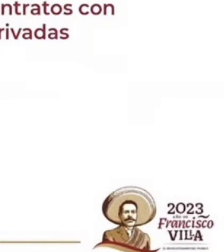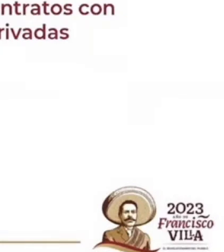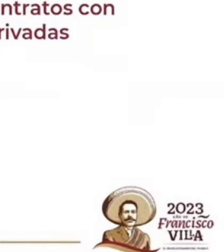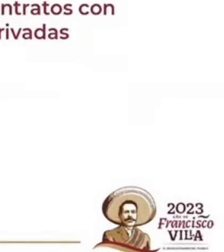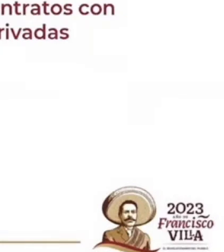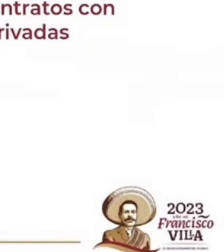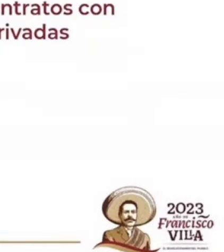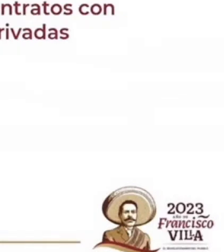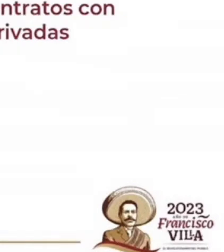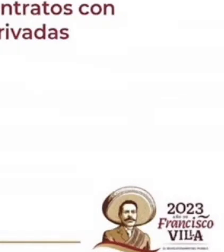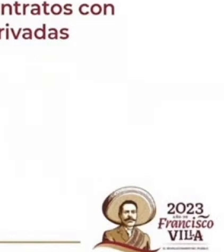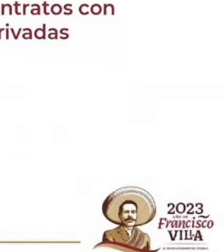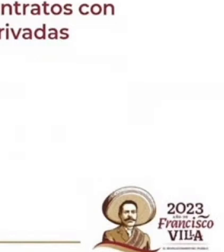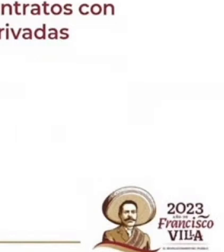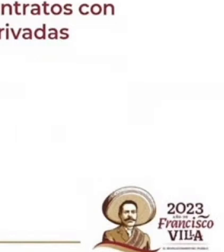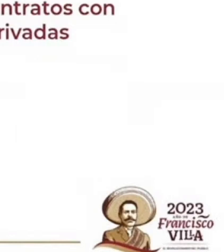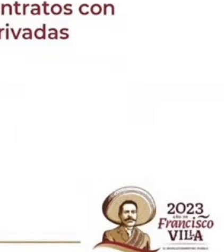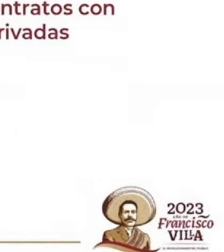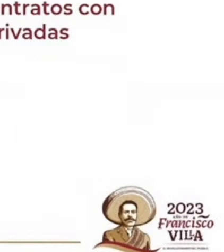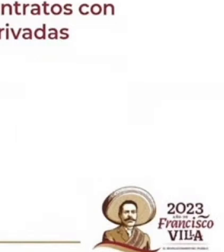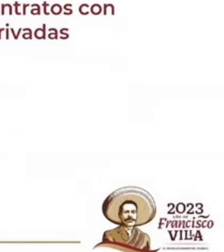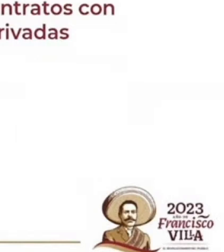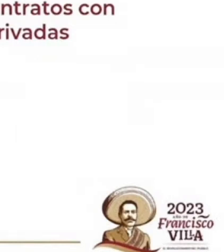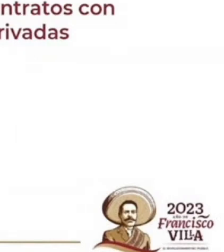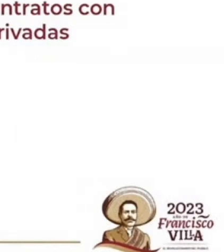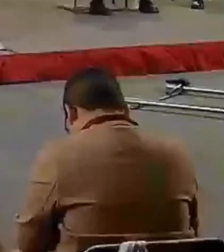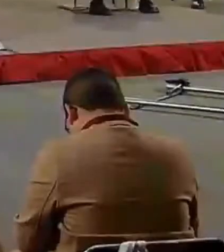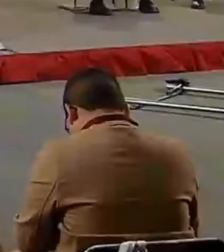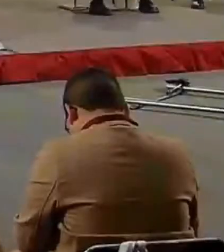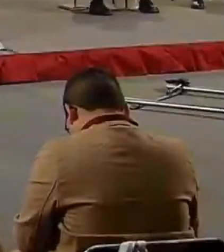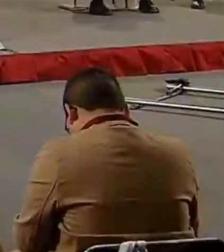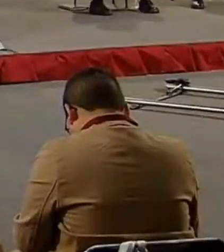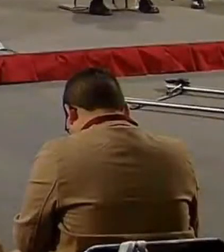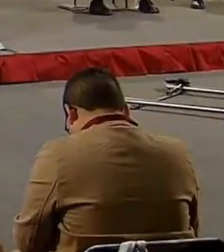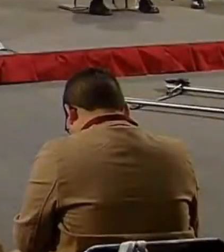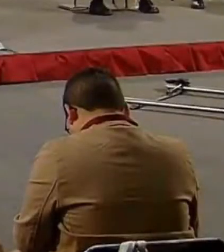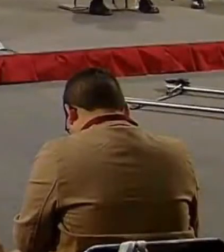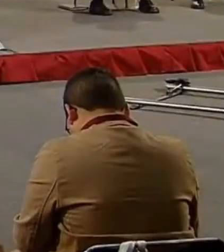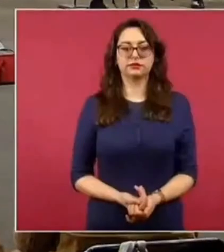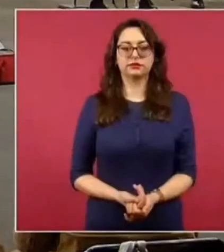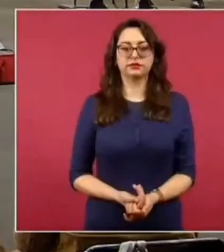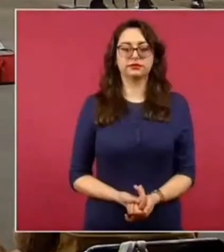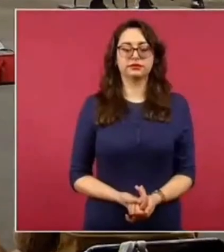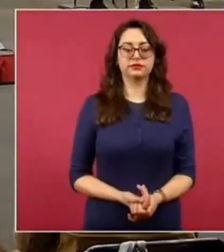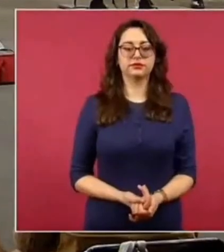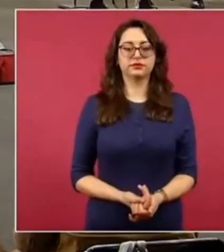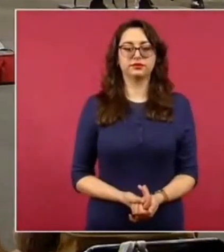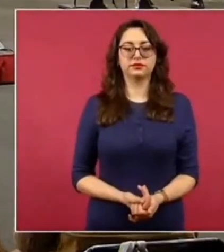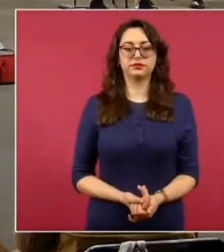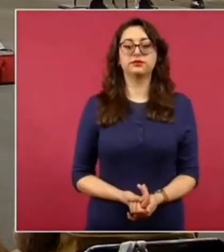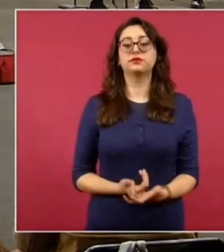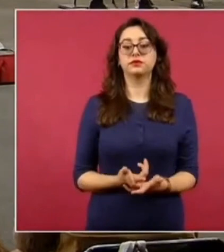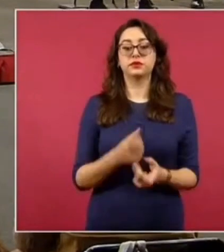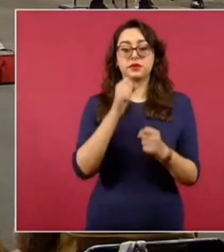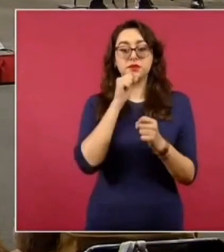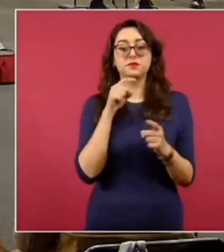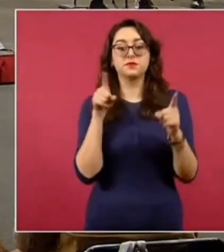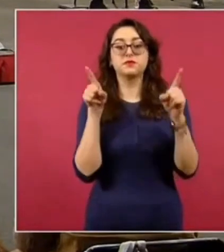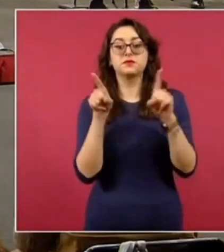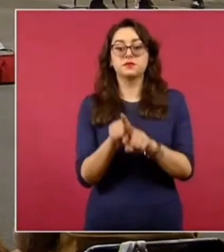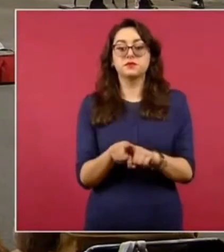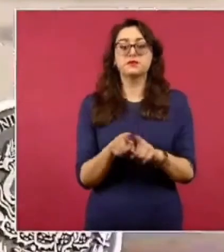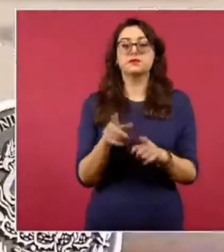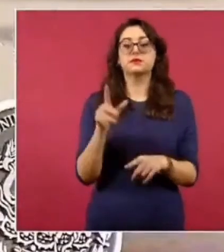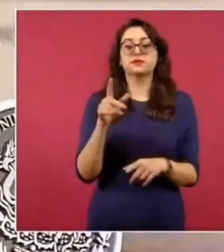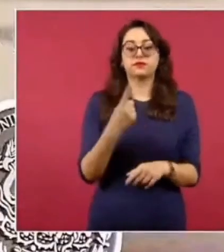Además, también para las recetas que no tienen que ver con entrega en farmacia, sino las recetas colectivas u hospitalarias, es decir, las recetas que se